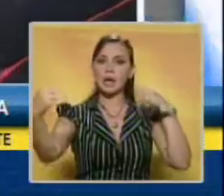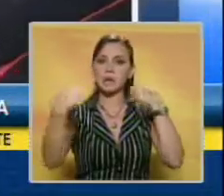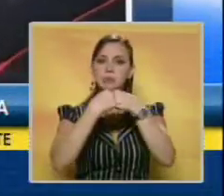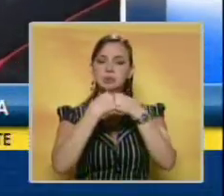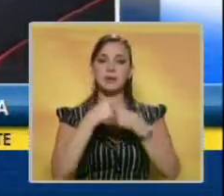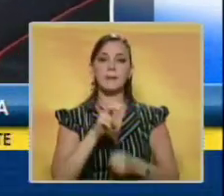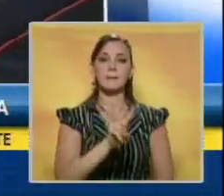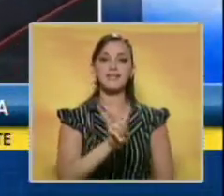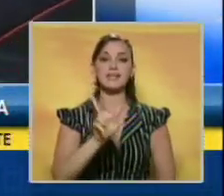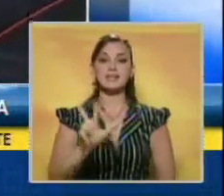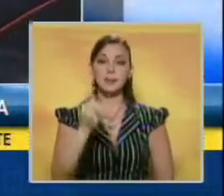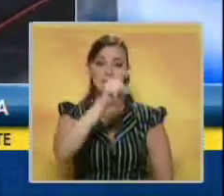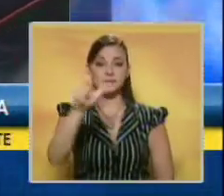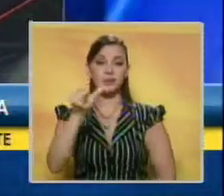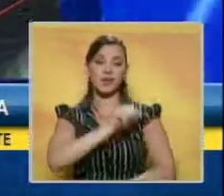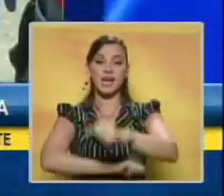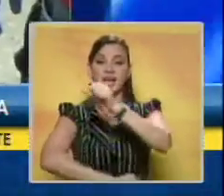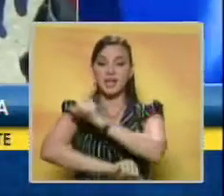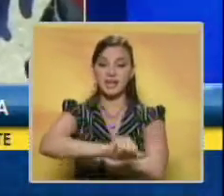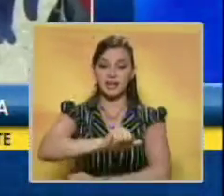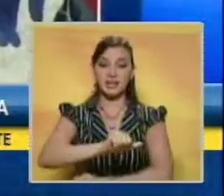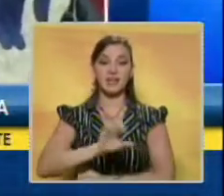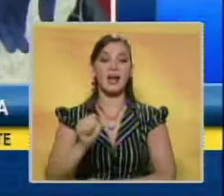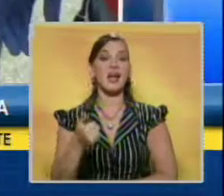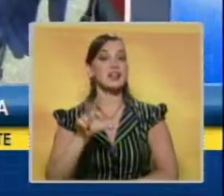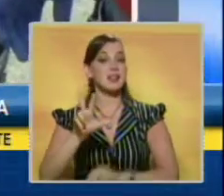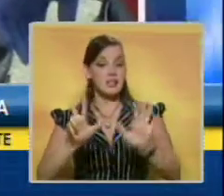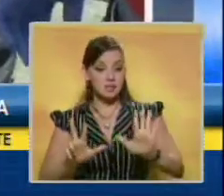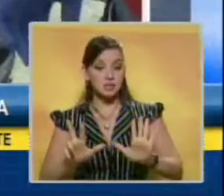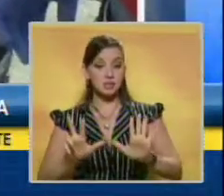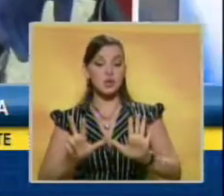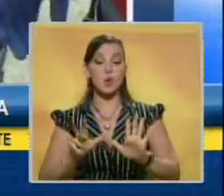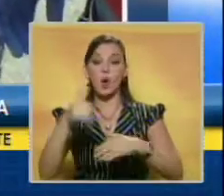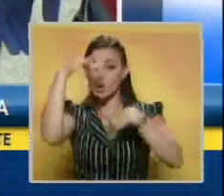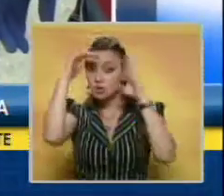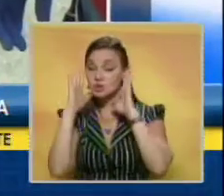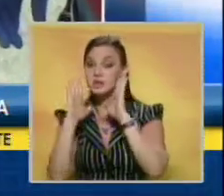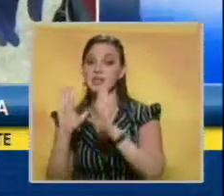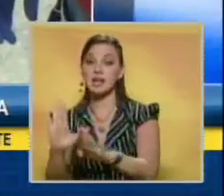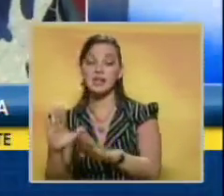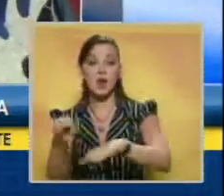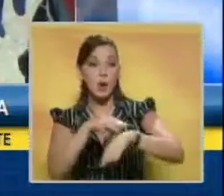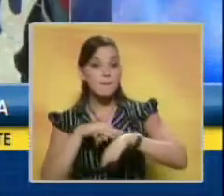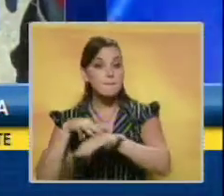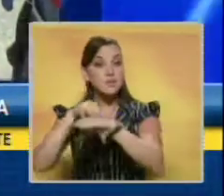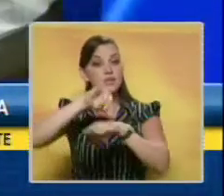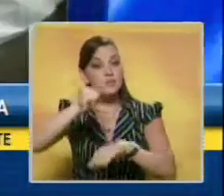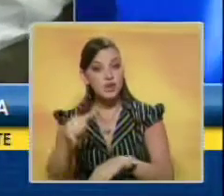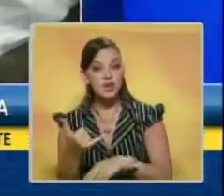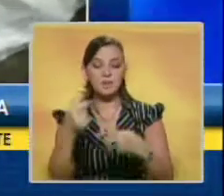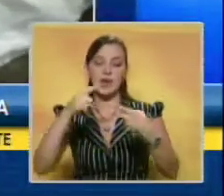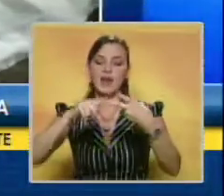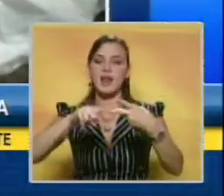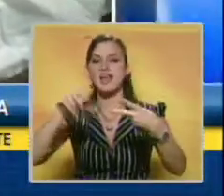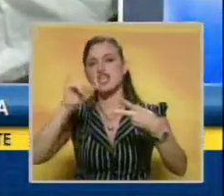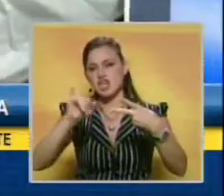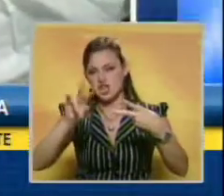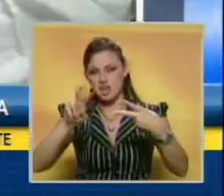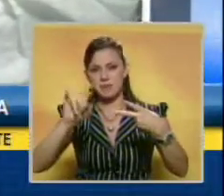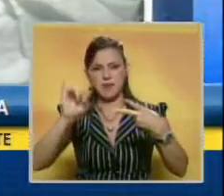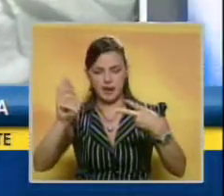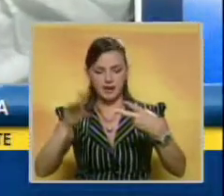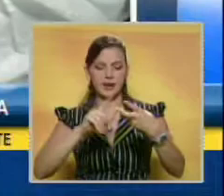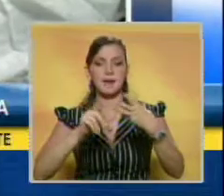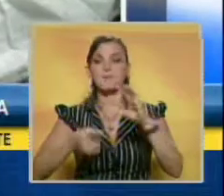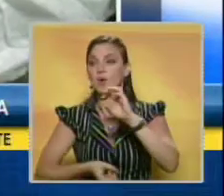personas resultaron heridas. De ellas, 18 fueron asistidas por bomberos de los municipios Jiménez, Iribarren y Torres y trasladadas al